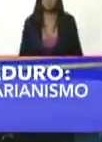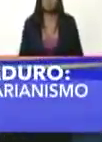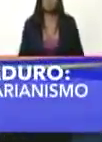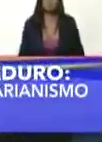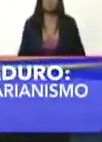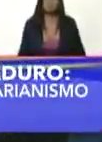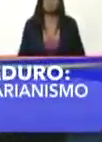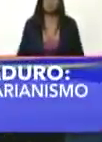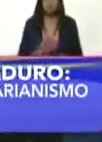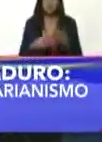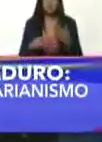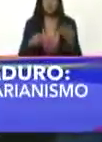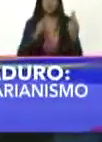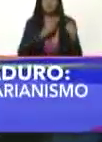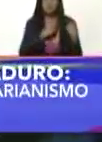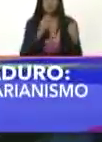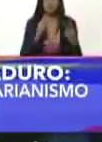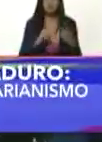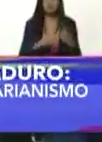Otra tarea